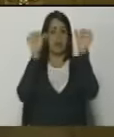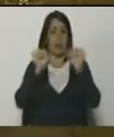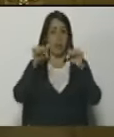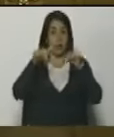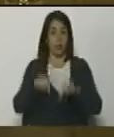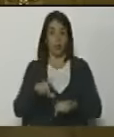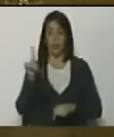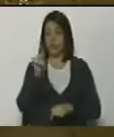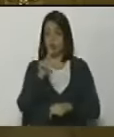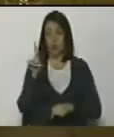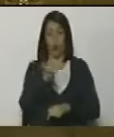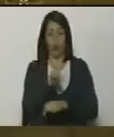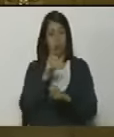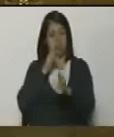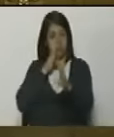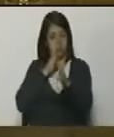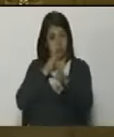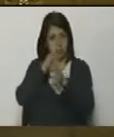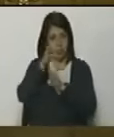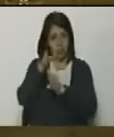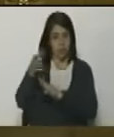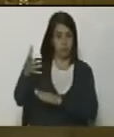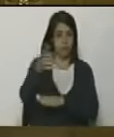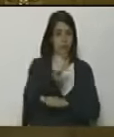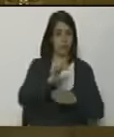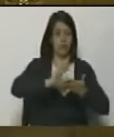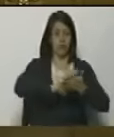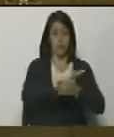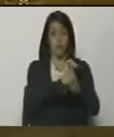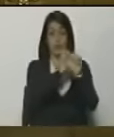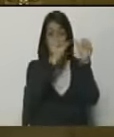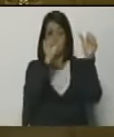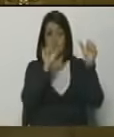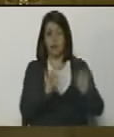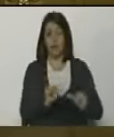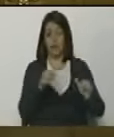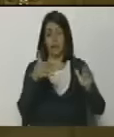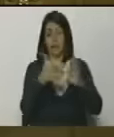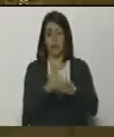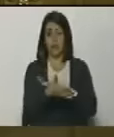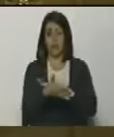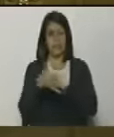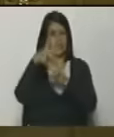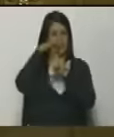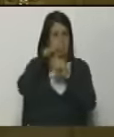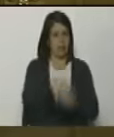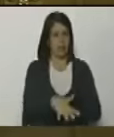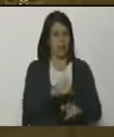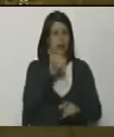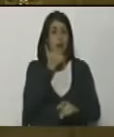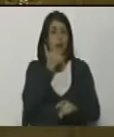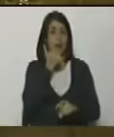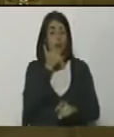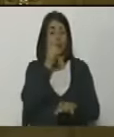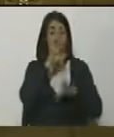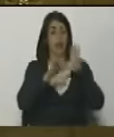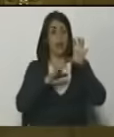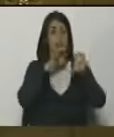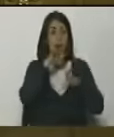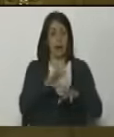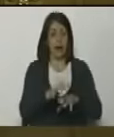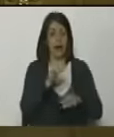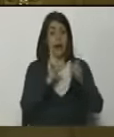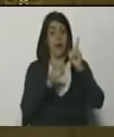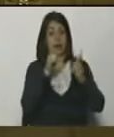actual. Estamos persiguiendo la abolición de un sistema que se basa en la explotación animal